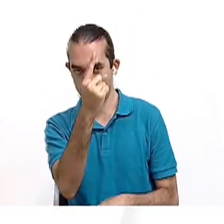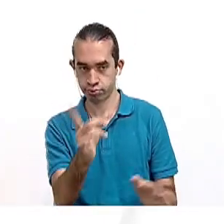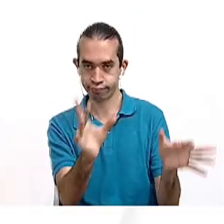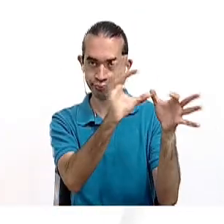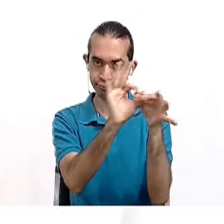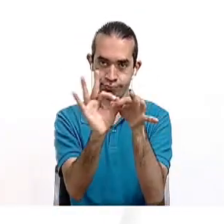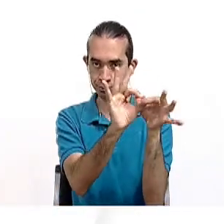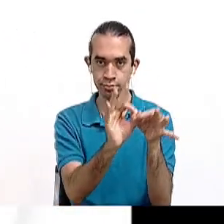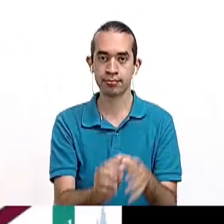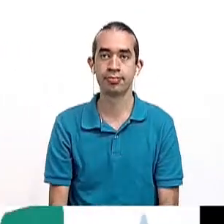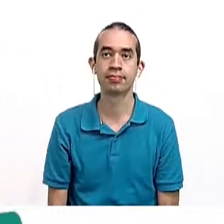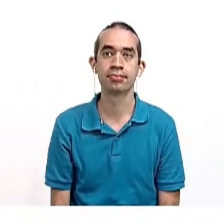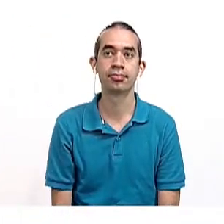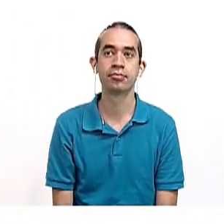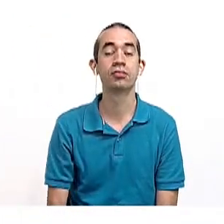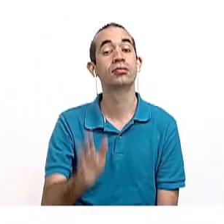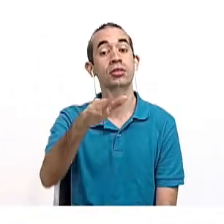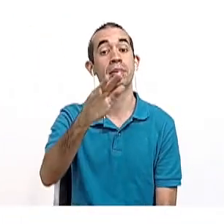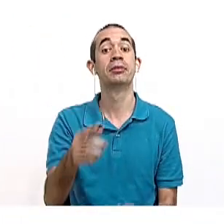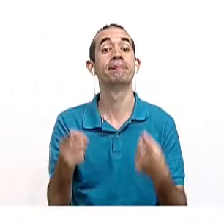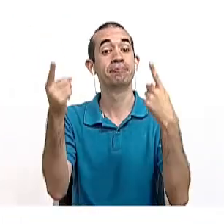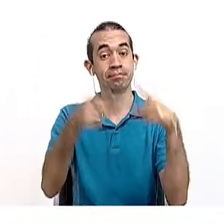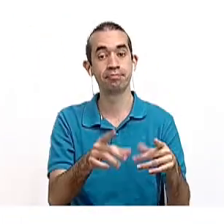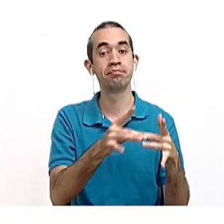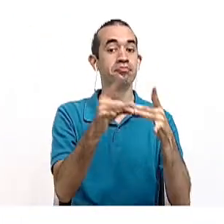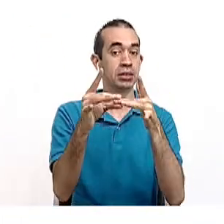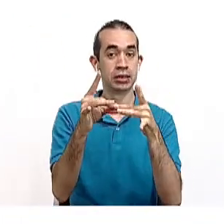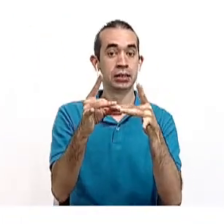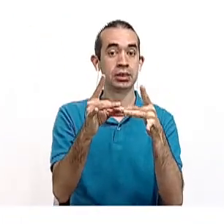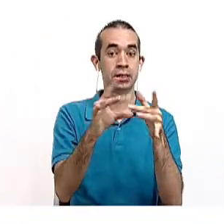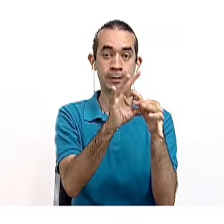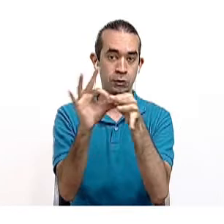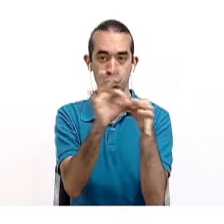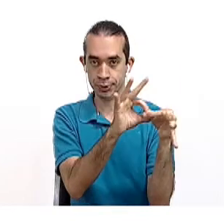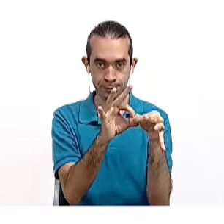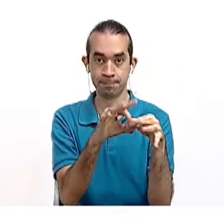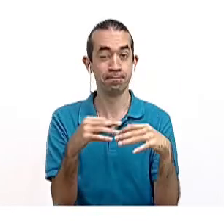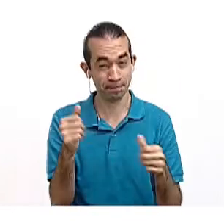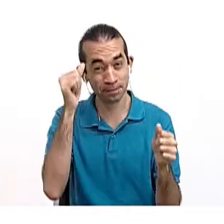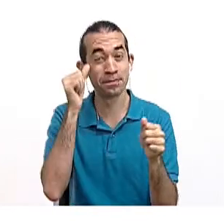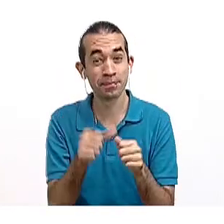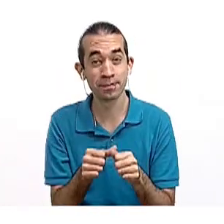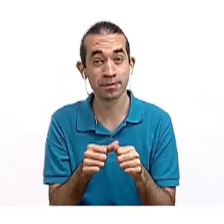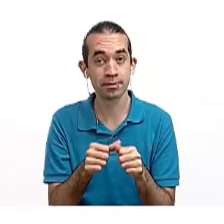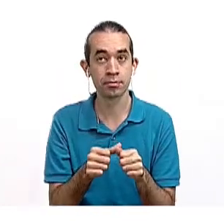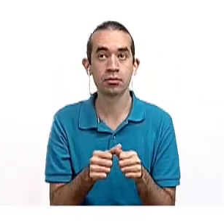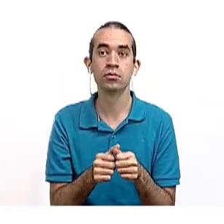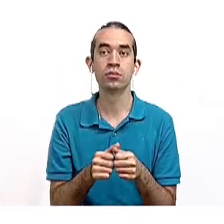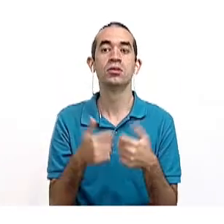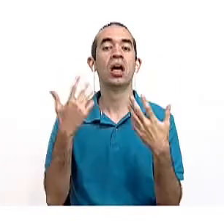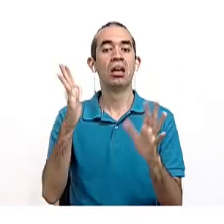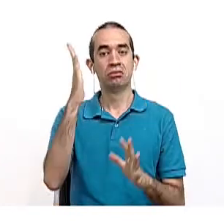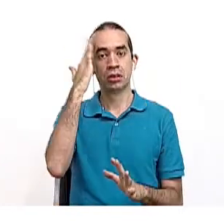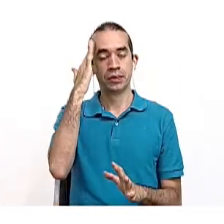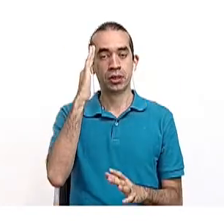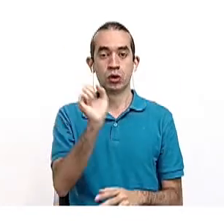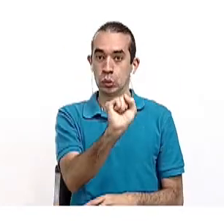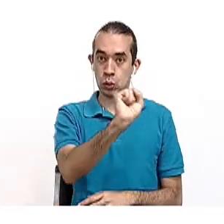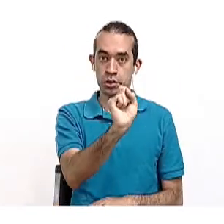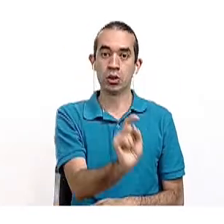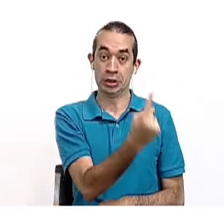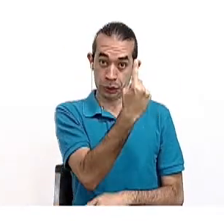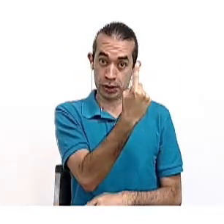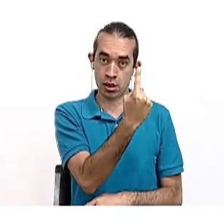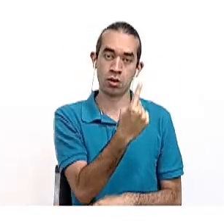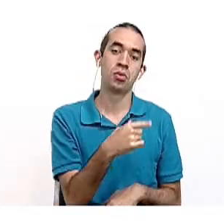¿Y los casos especiales de concordancia? Tomaremos en consideración si el sujeto es